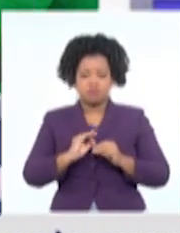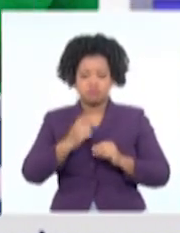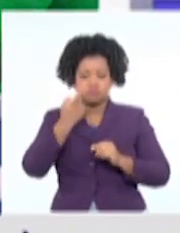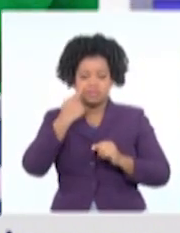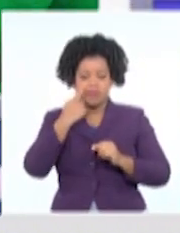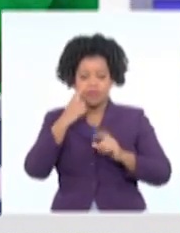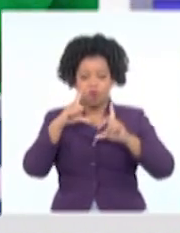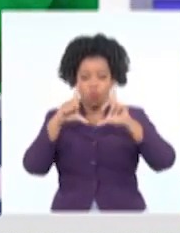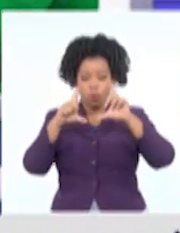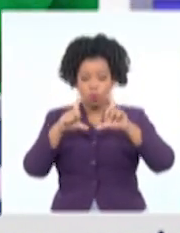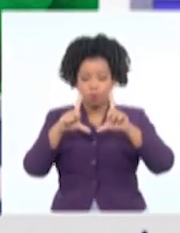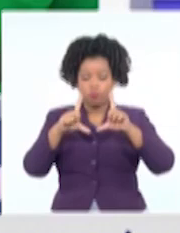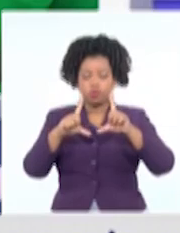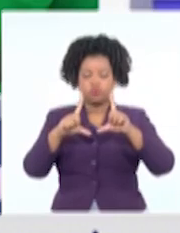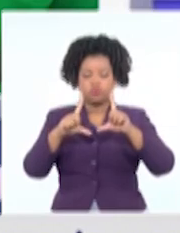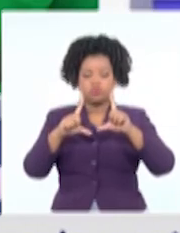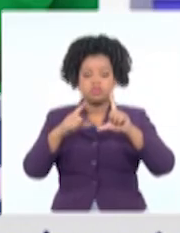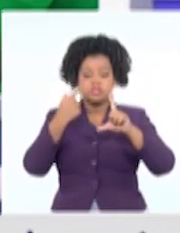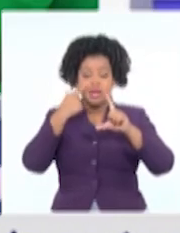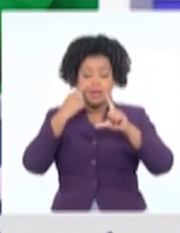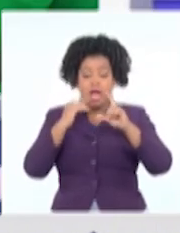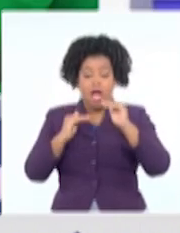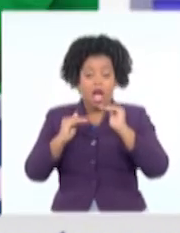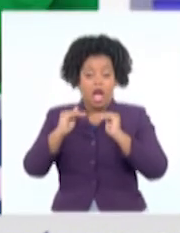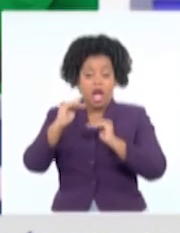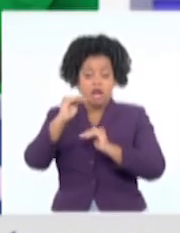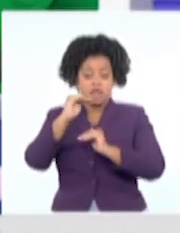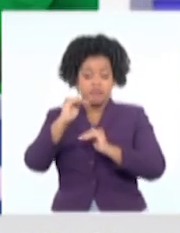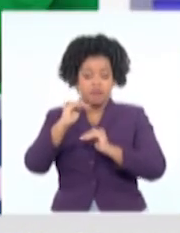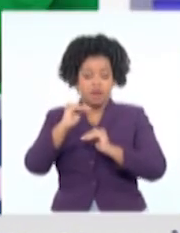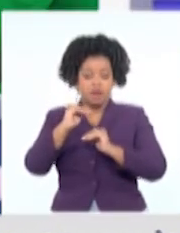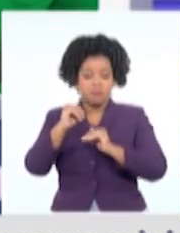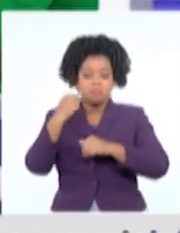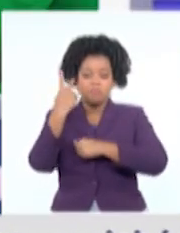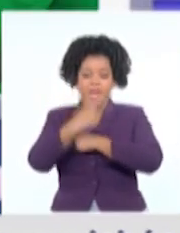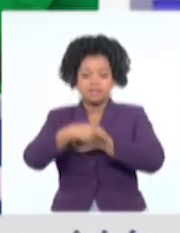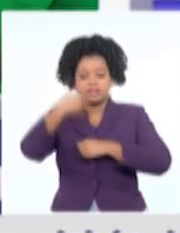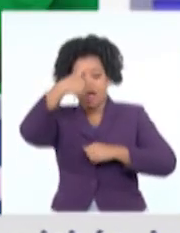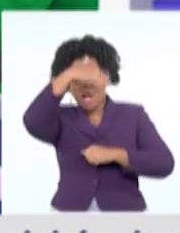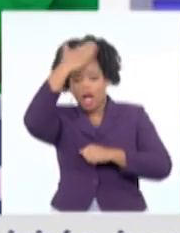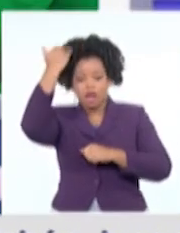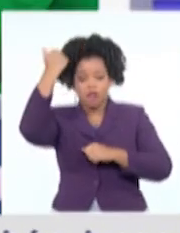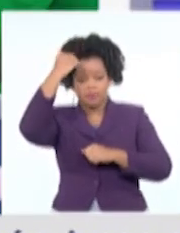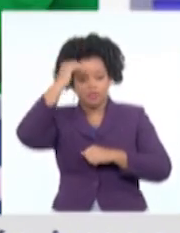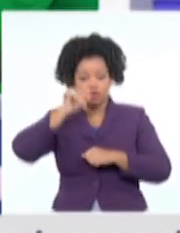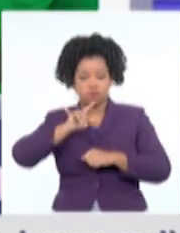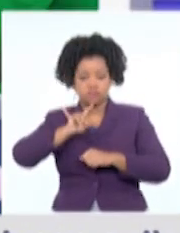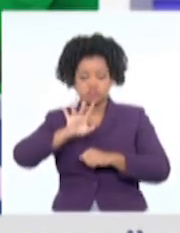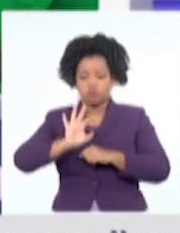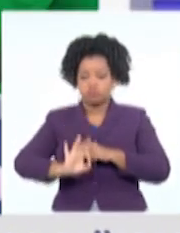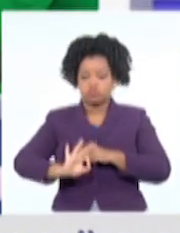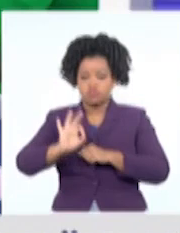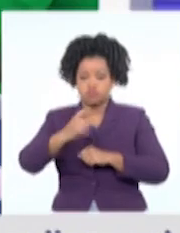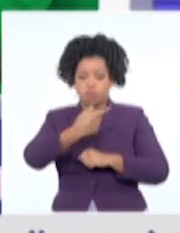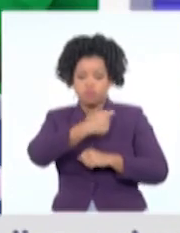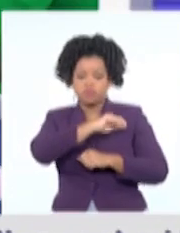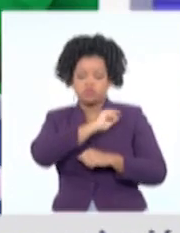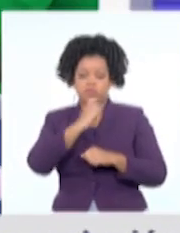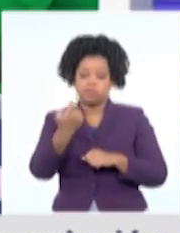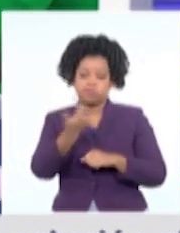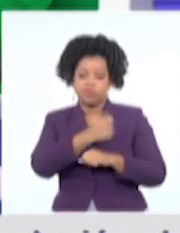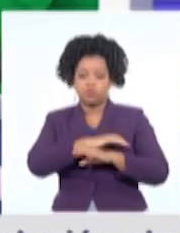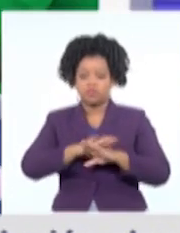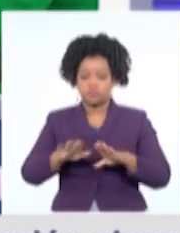Pero arriba está Emiratos Árabes, con el 95% de su población vacunada. Ya